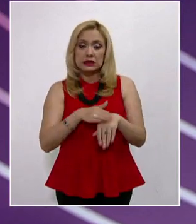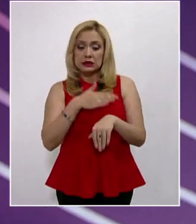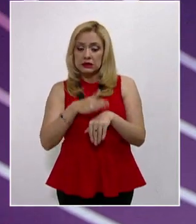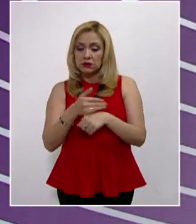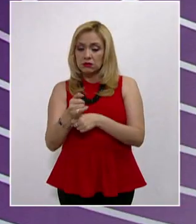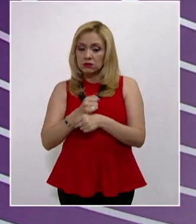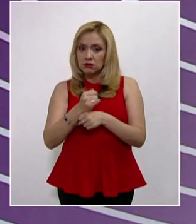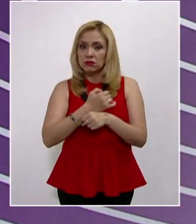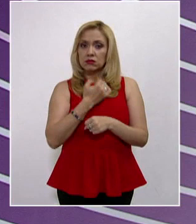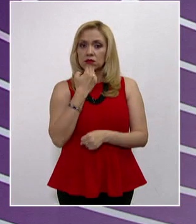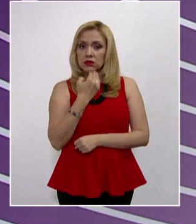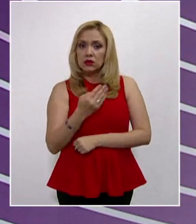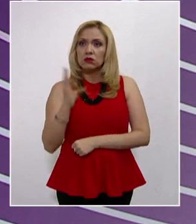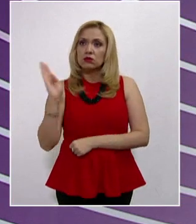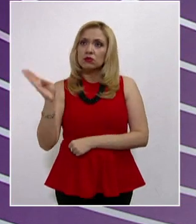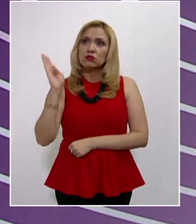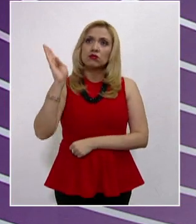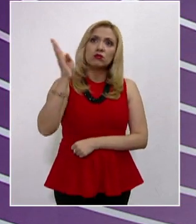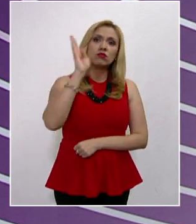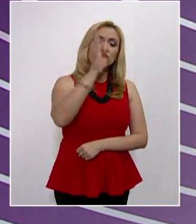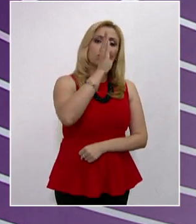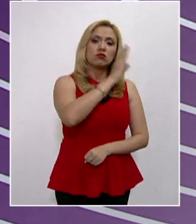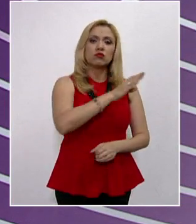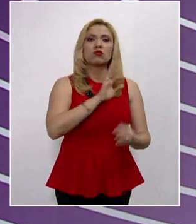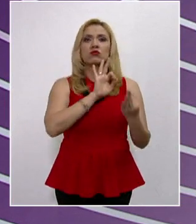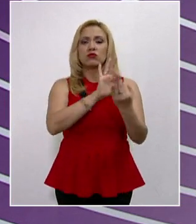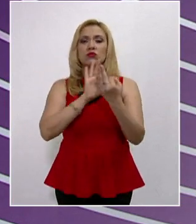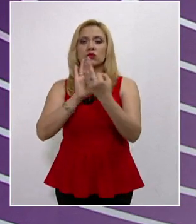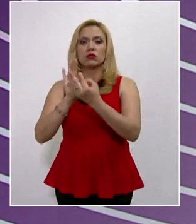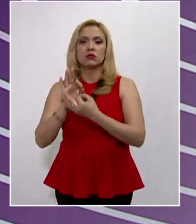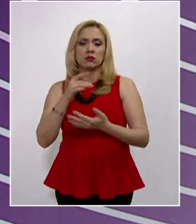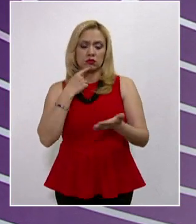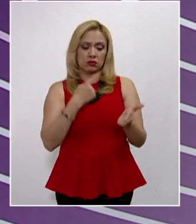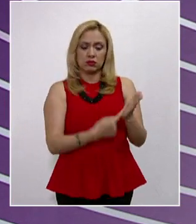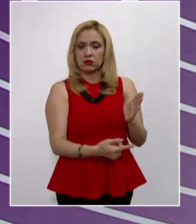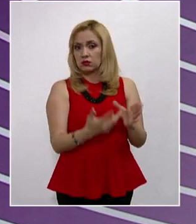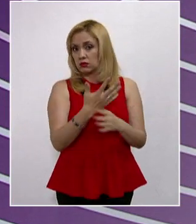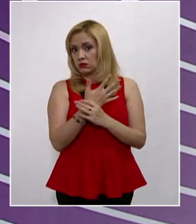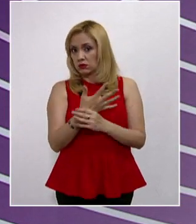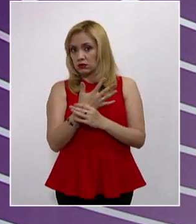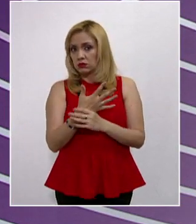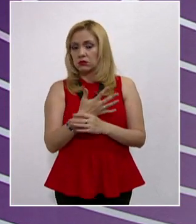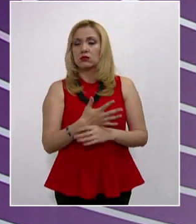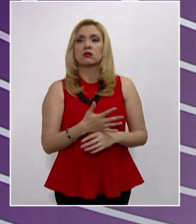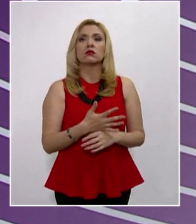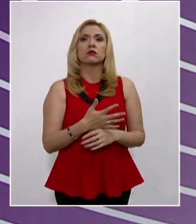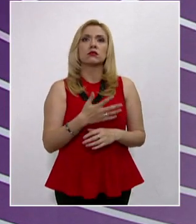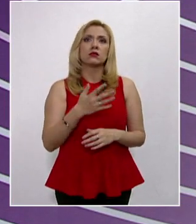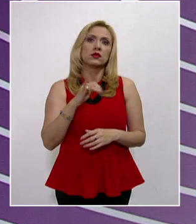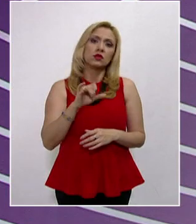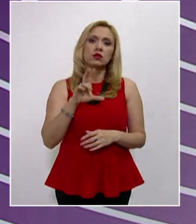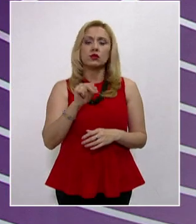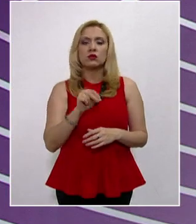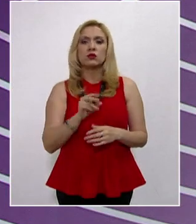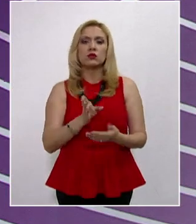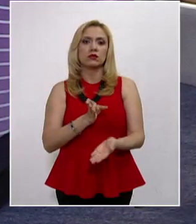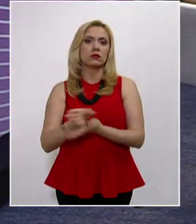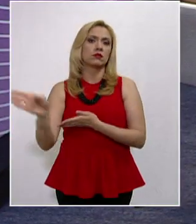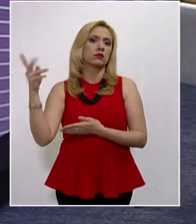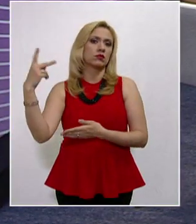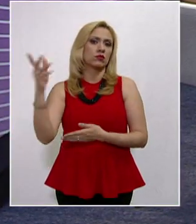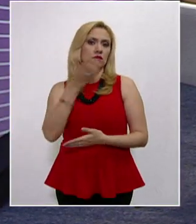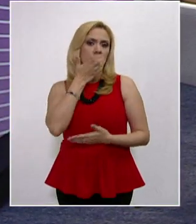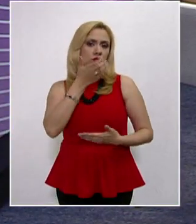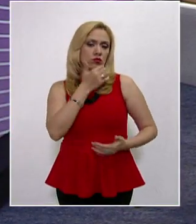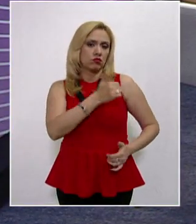si las diligencias se están llevando a cabo conforme tendrían que estarse desarrollando, trascienden o no la disciplina militar. creo que